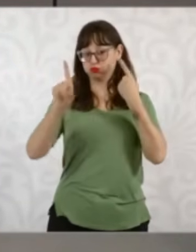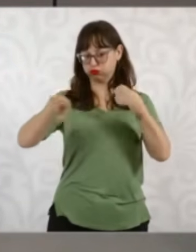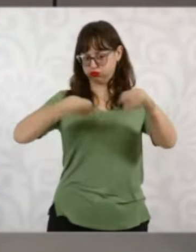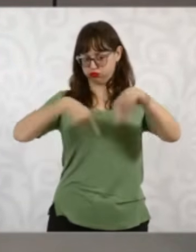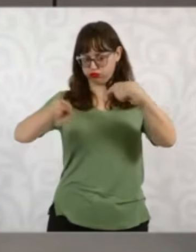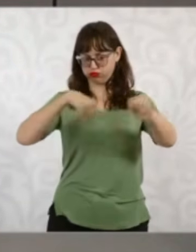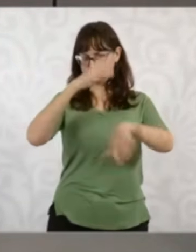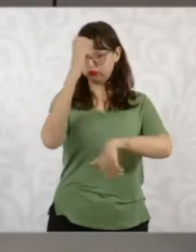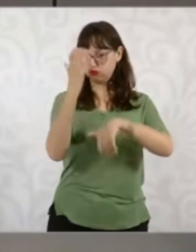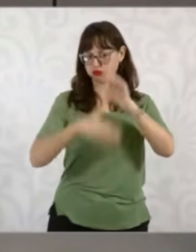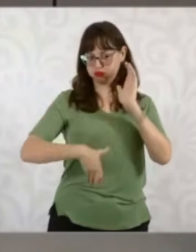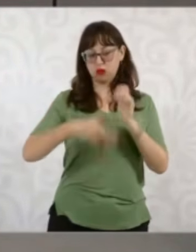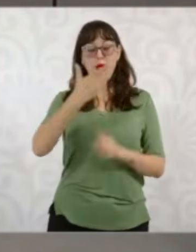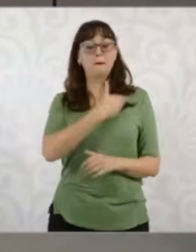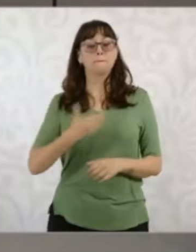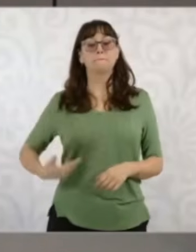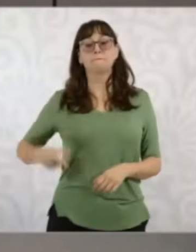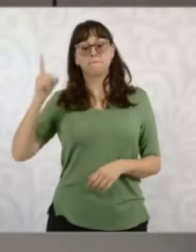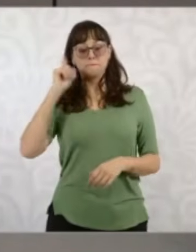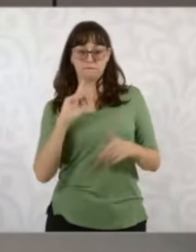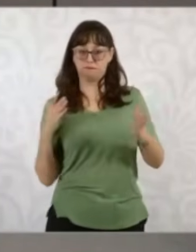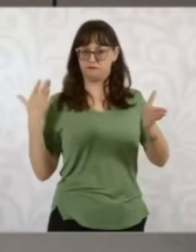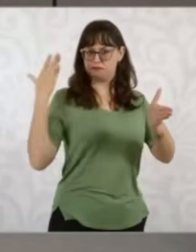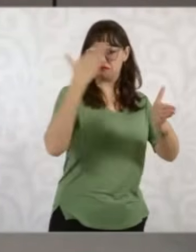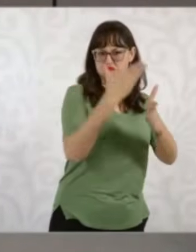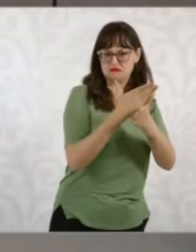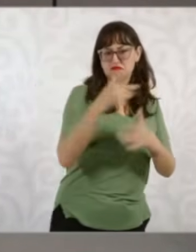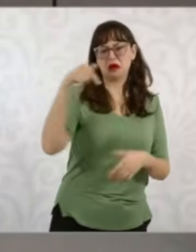Mundial. Adelante. Primero,